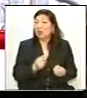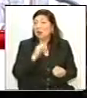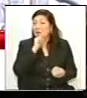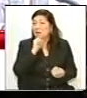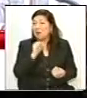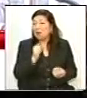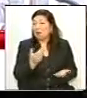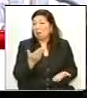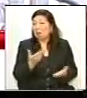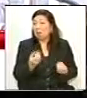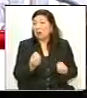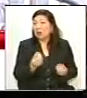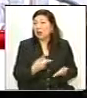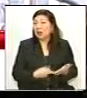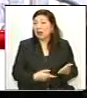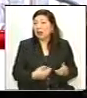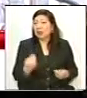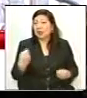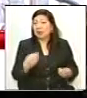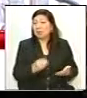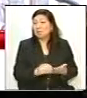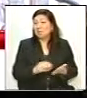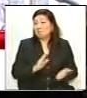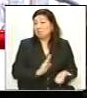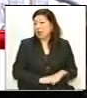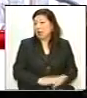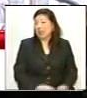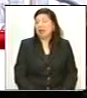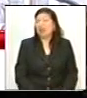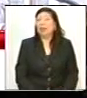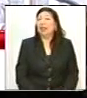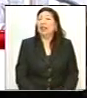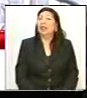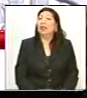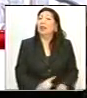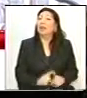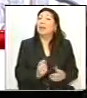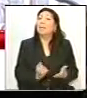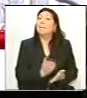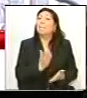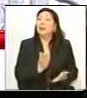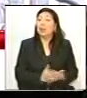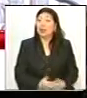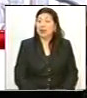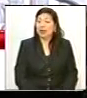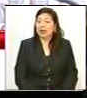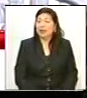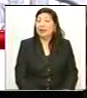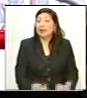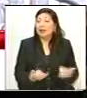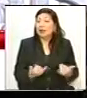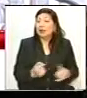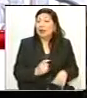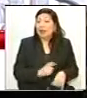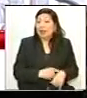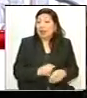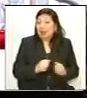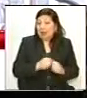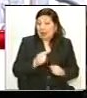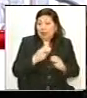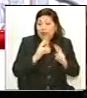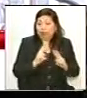de repente, o porque la calidad de la preinversión era muy mala, tuvieron una serie de problemas. Eso, al momento de levantar